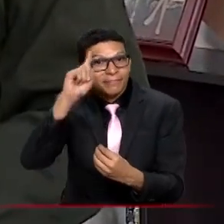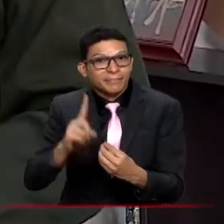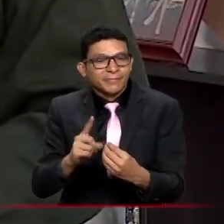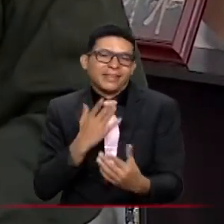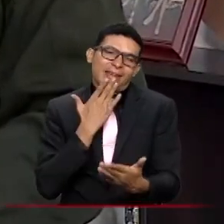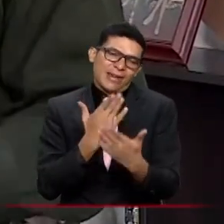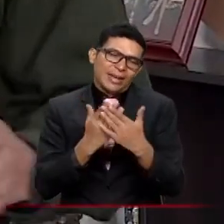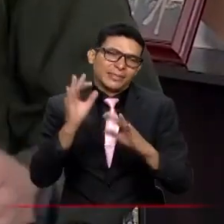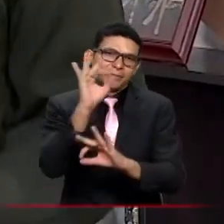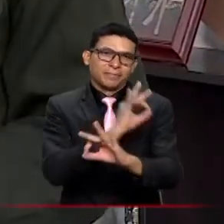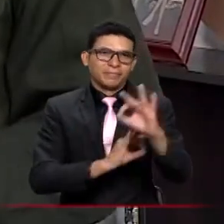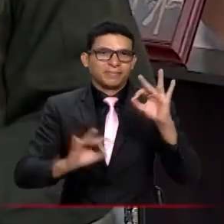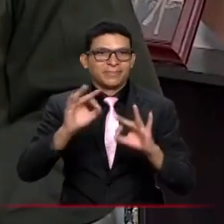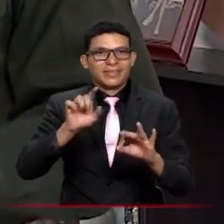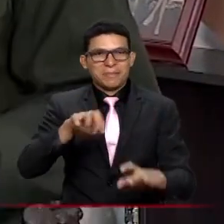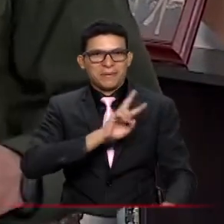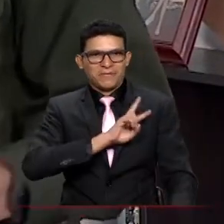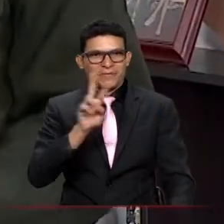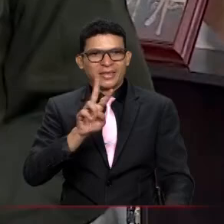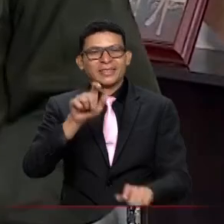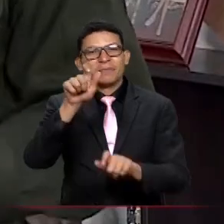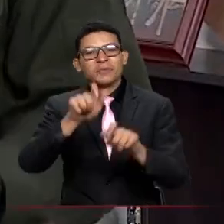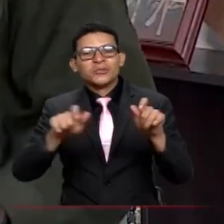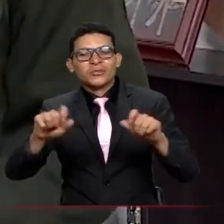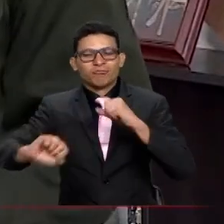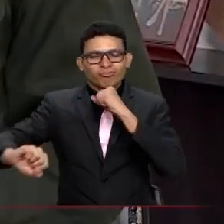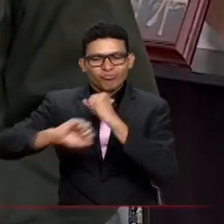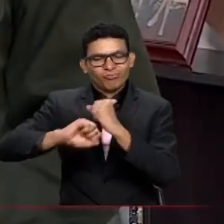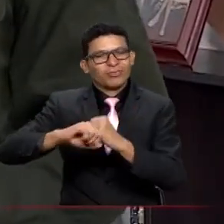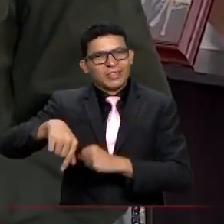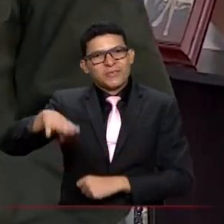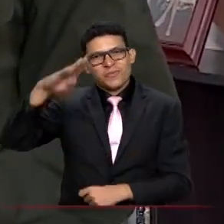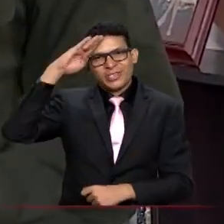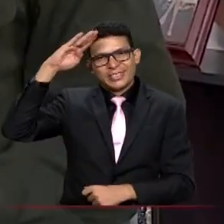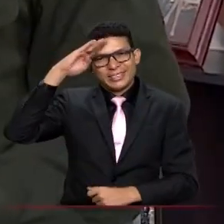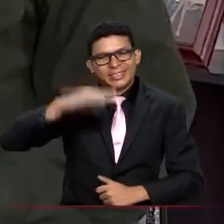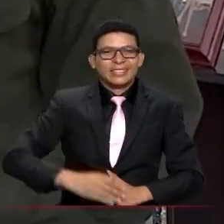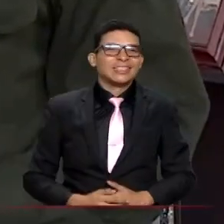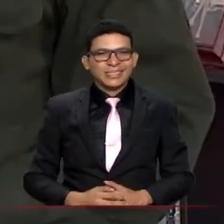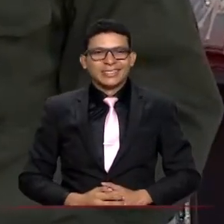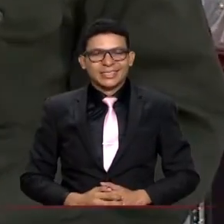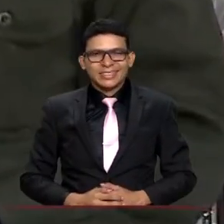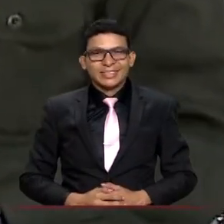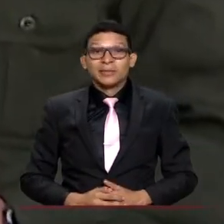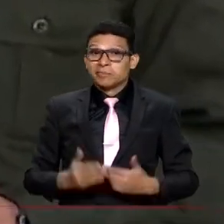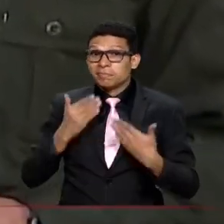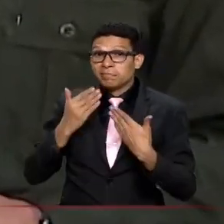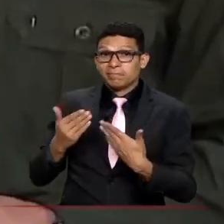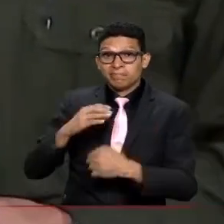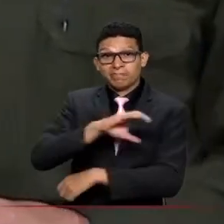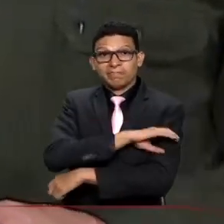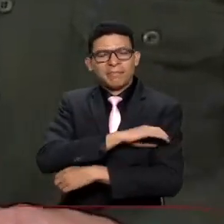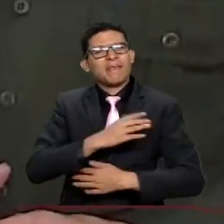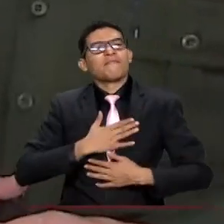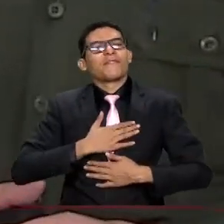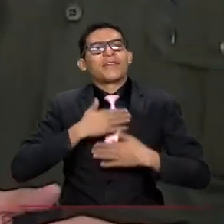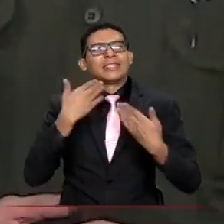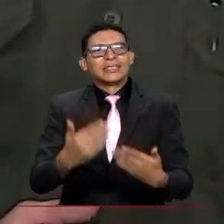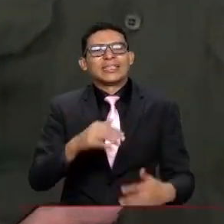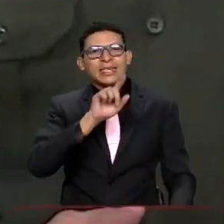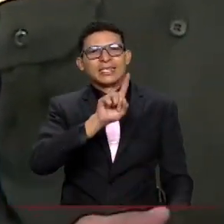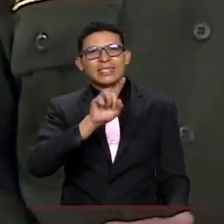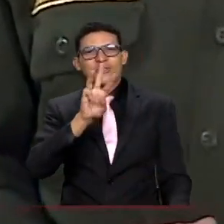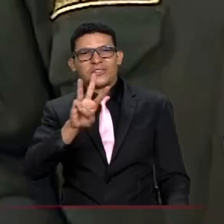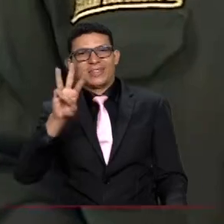todo Telepacífico y a los vallecaucanos el apoyo y la gratitud a la Policía Nacional. Muchas gracias, coronel, y felices